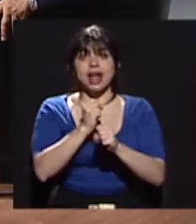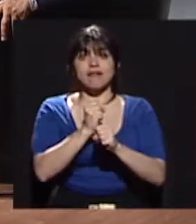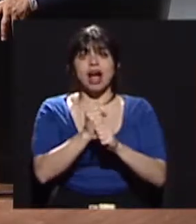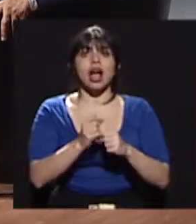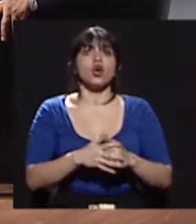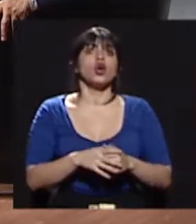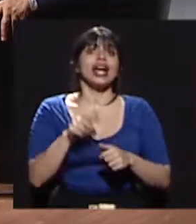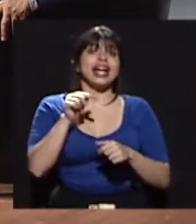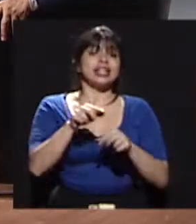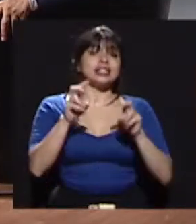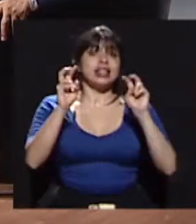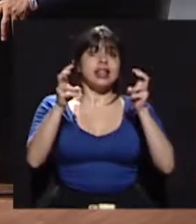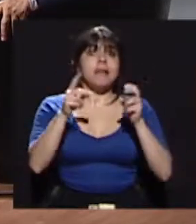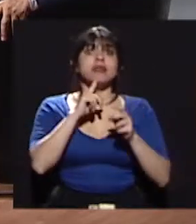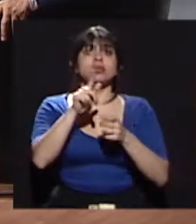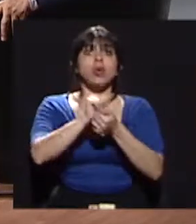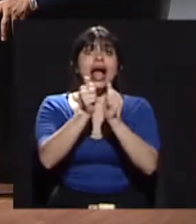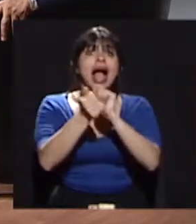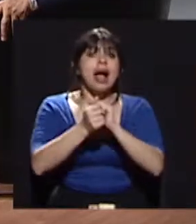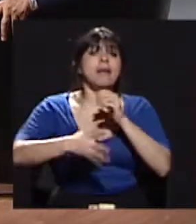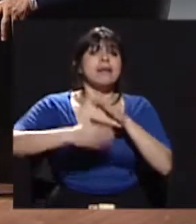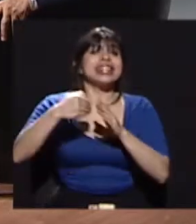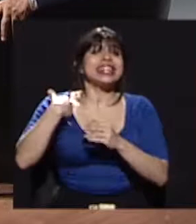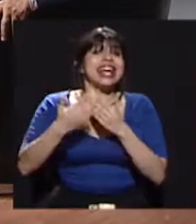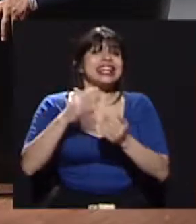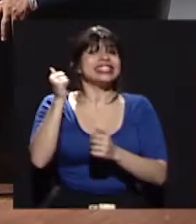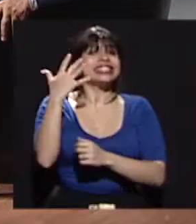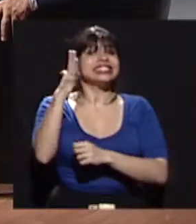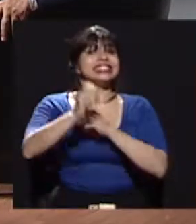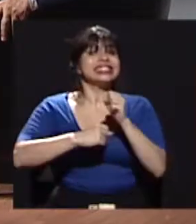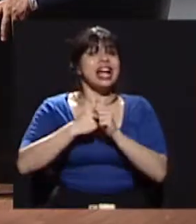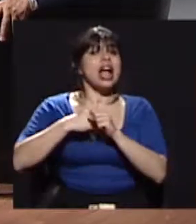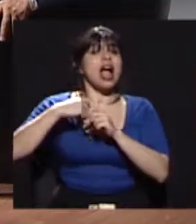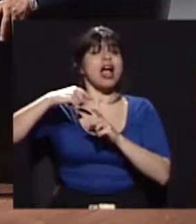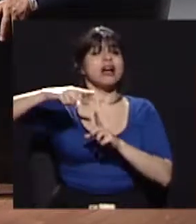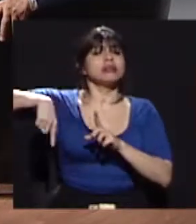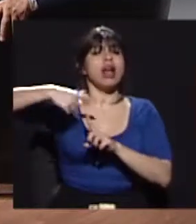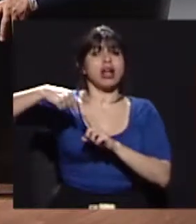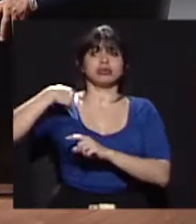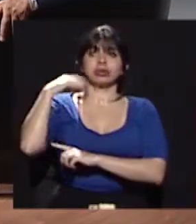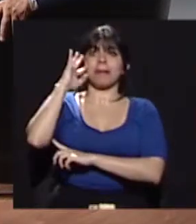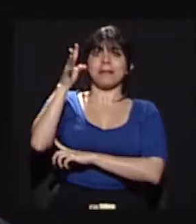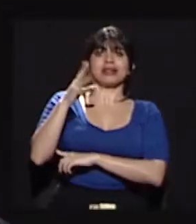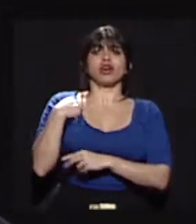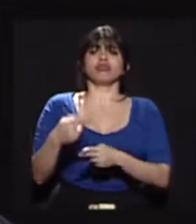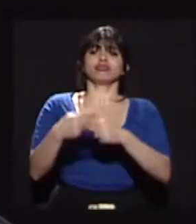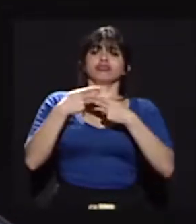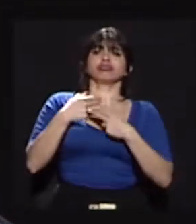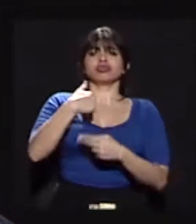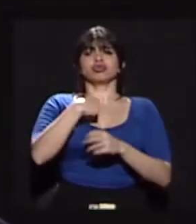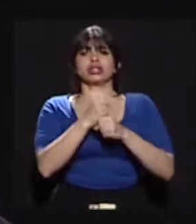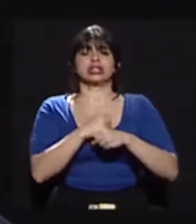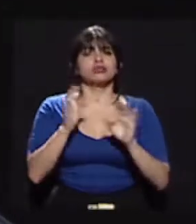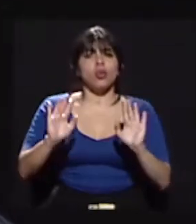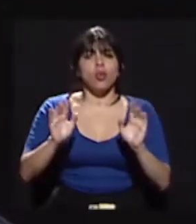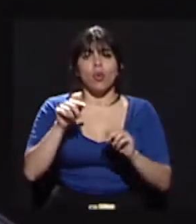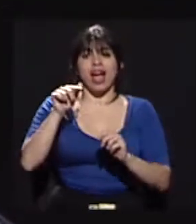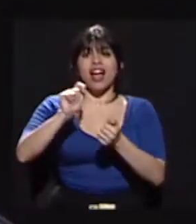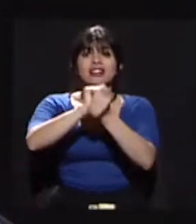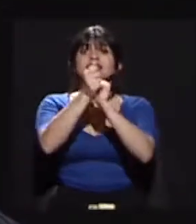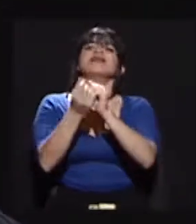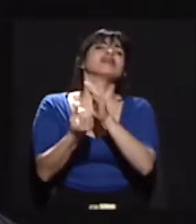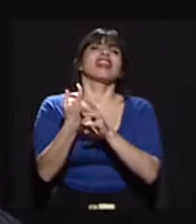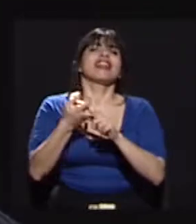en este caso es una reforma además que tiene casi 15 años de estar dando vuelta no me la inventé yo ni me la voy a atribuir esto es una reforma que